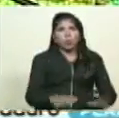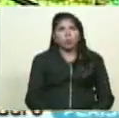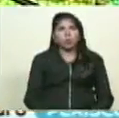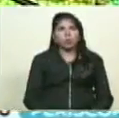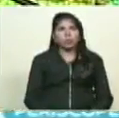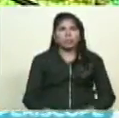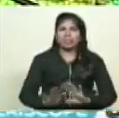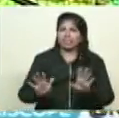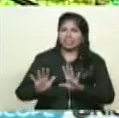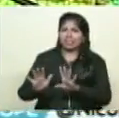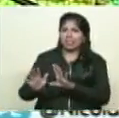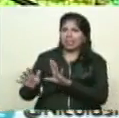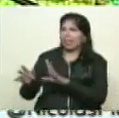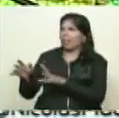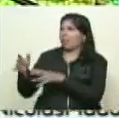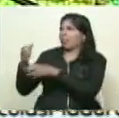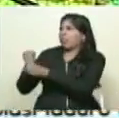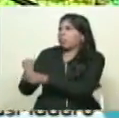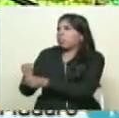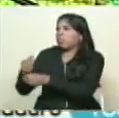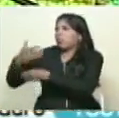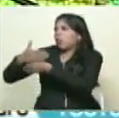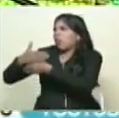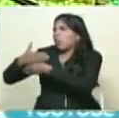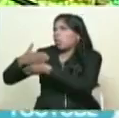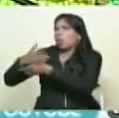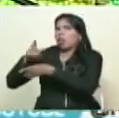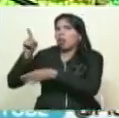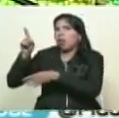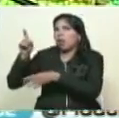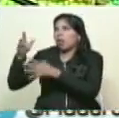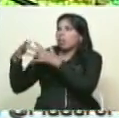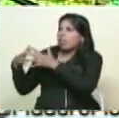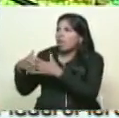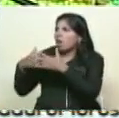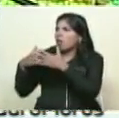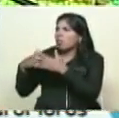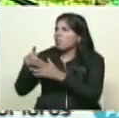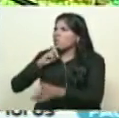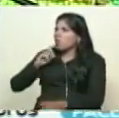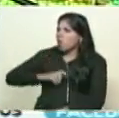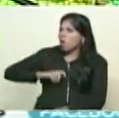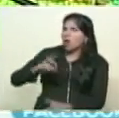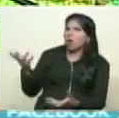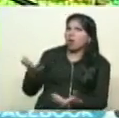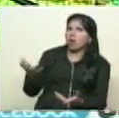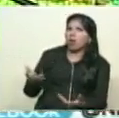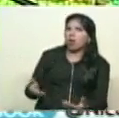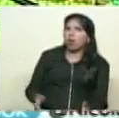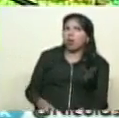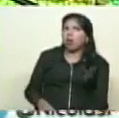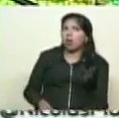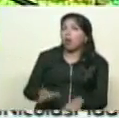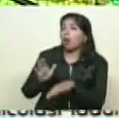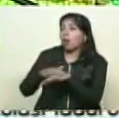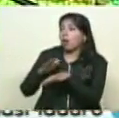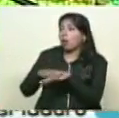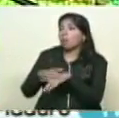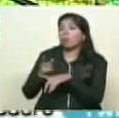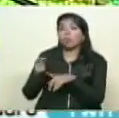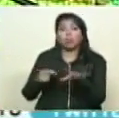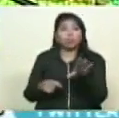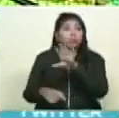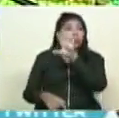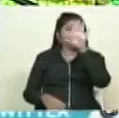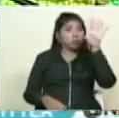Rompamos la dependencia con las potencias occidentales que nos odian, porque las élites de las potencias